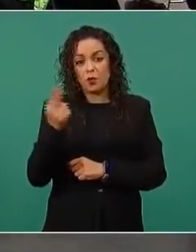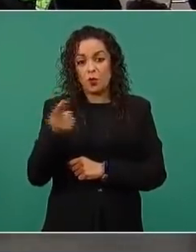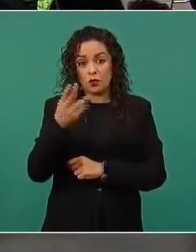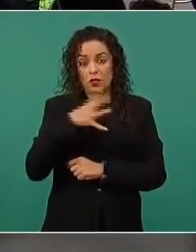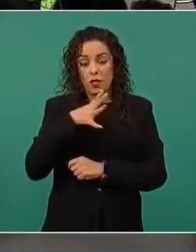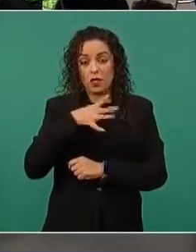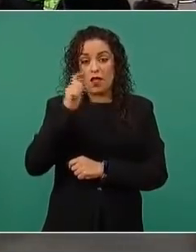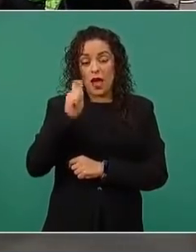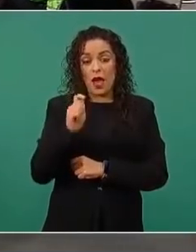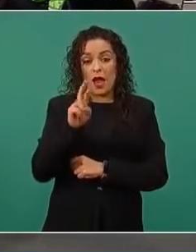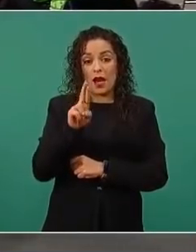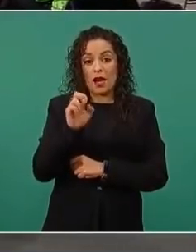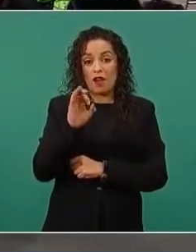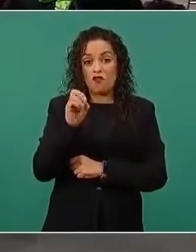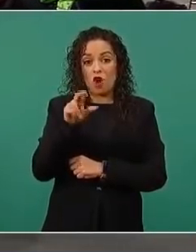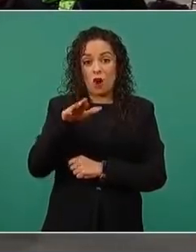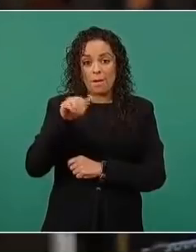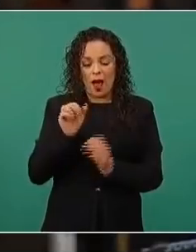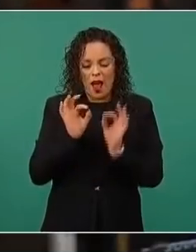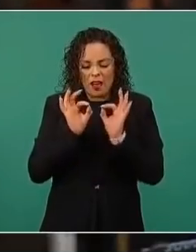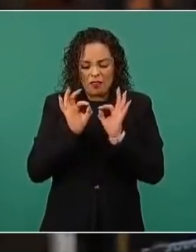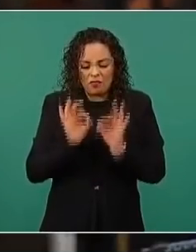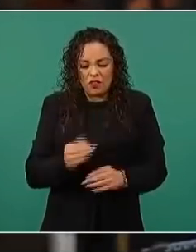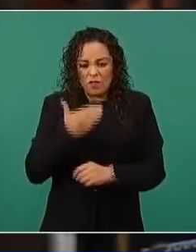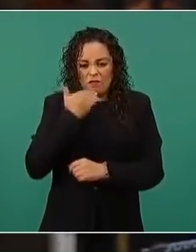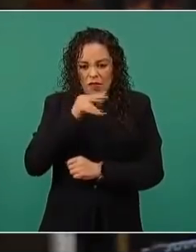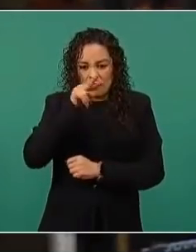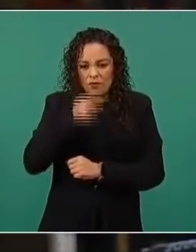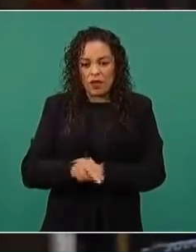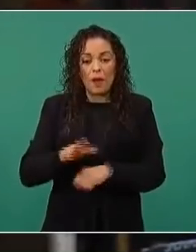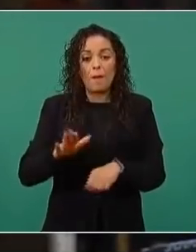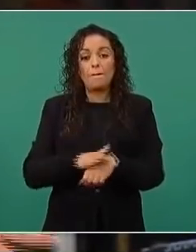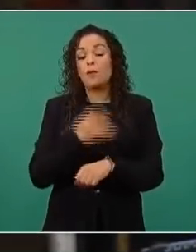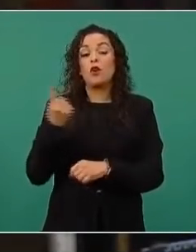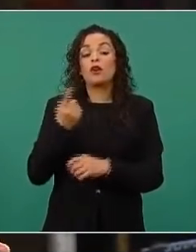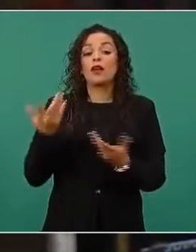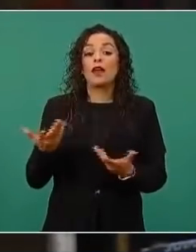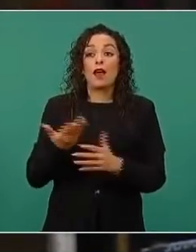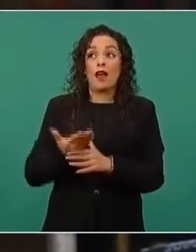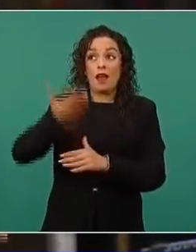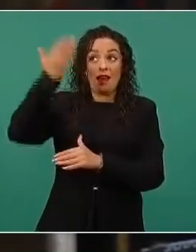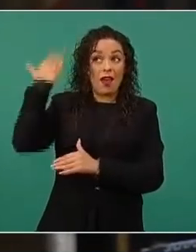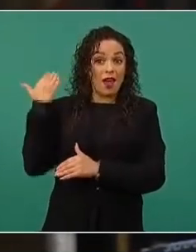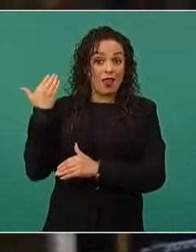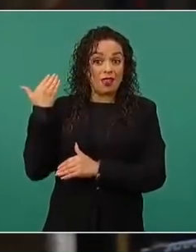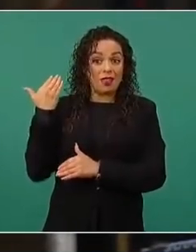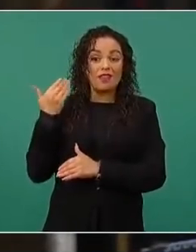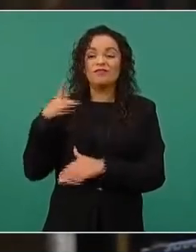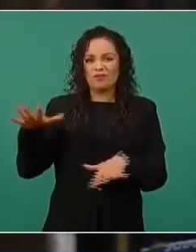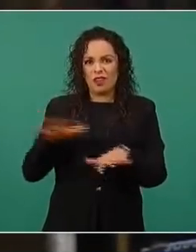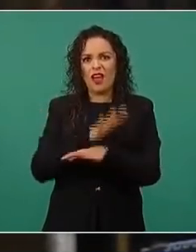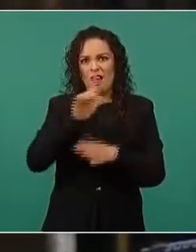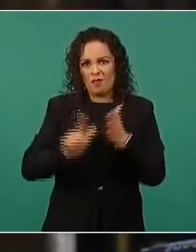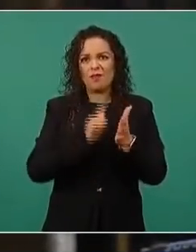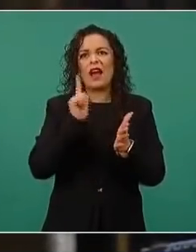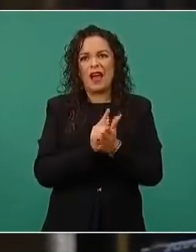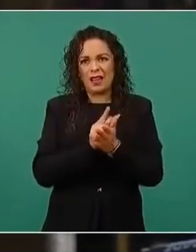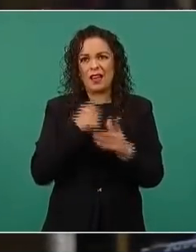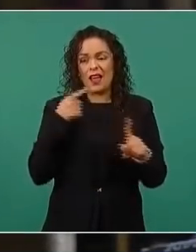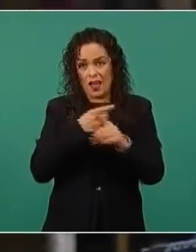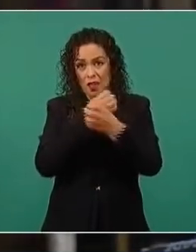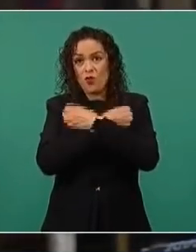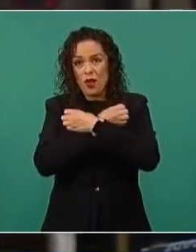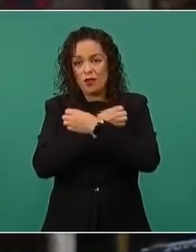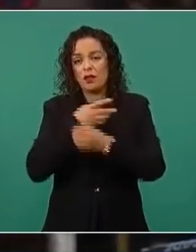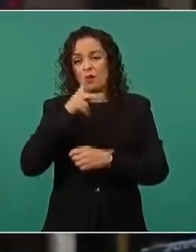no como la ocurrida en el sexenio pasado, que fue más una reforma laboral a las y los maestros, sino una reforma educativa en